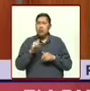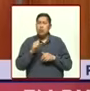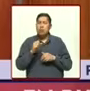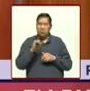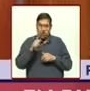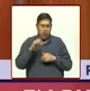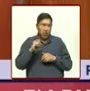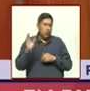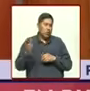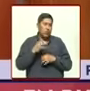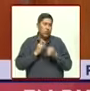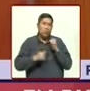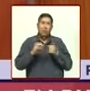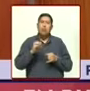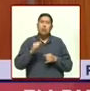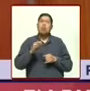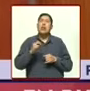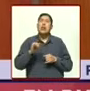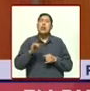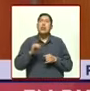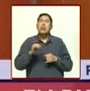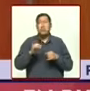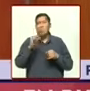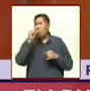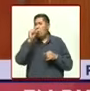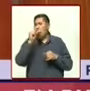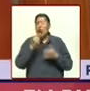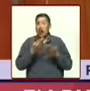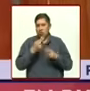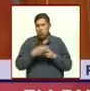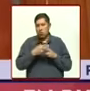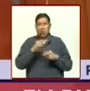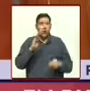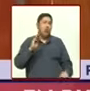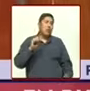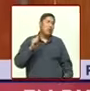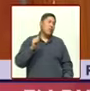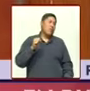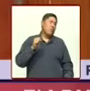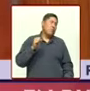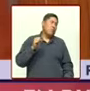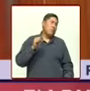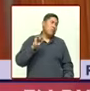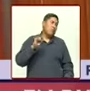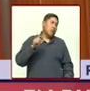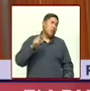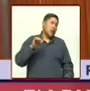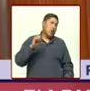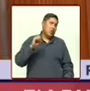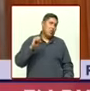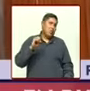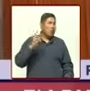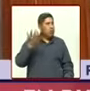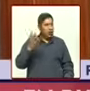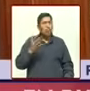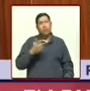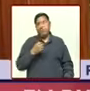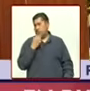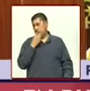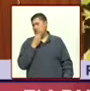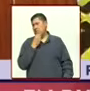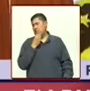Claro, no, tampoco son muchos los que se llaman Basilio Mamani, ¿no es cierto? Uh-huh. Bueno, Mamani hay bastante, pero el nombre en sí sí